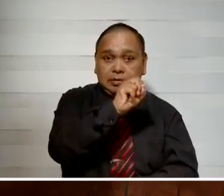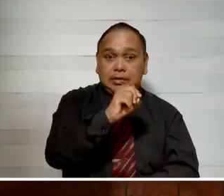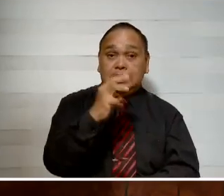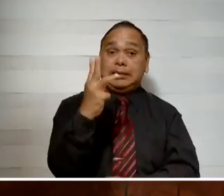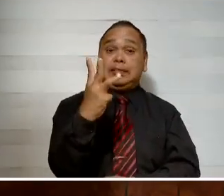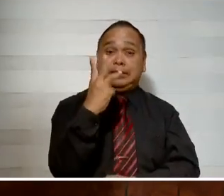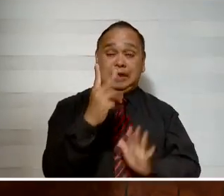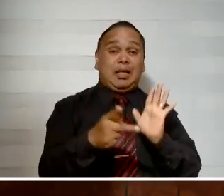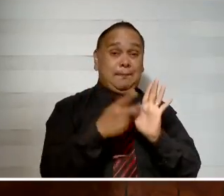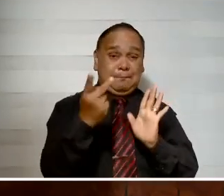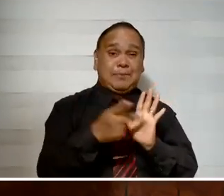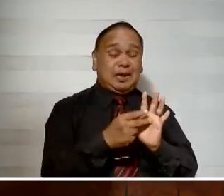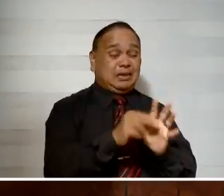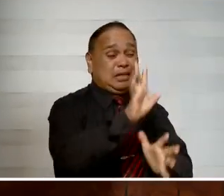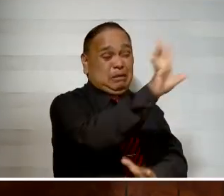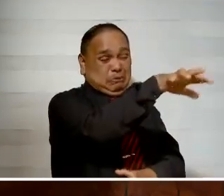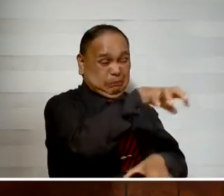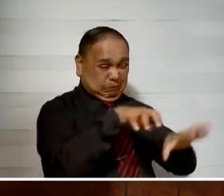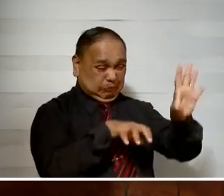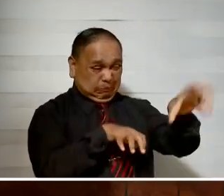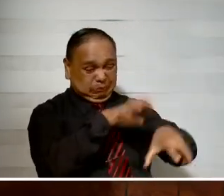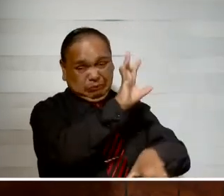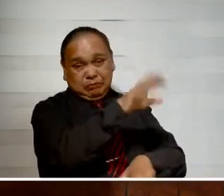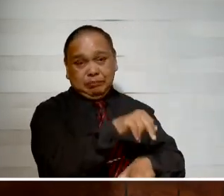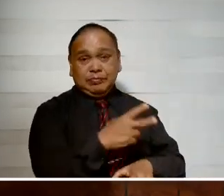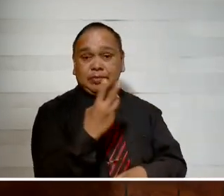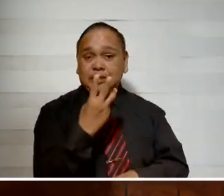extraer de sedimento, que además